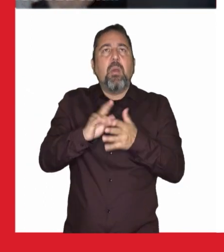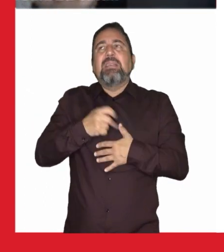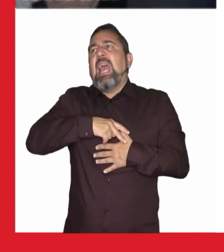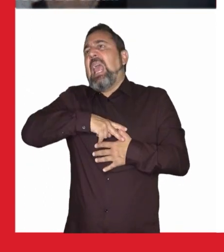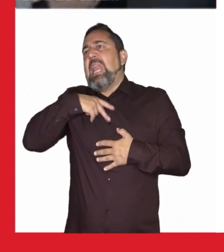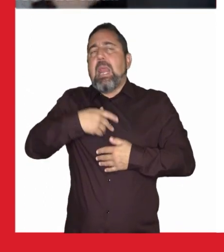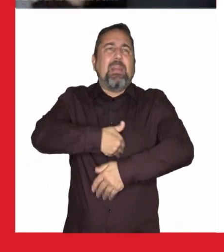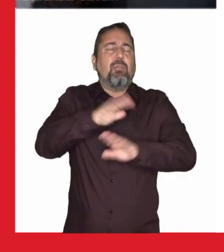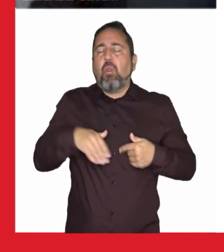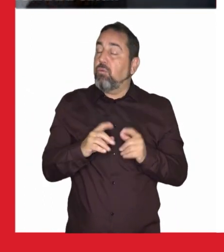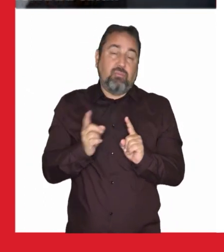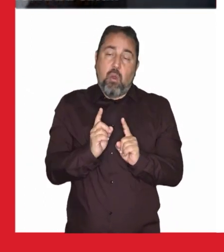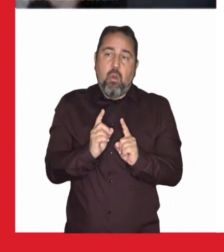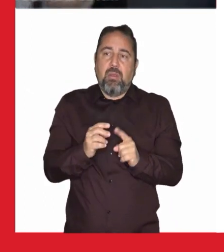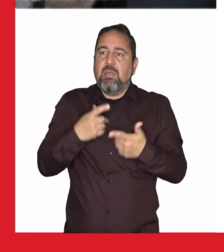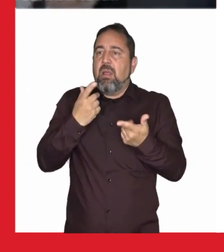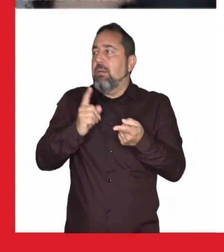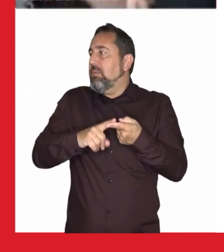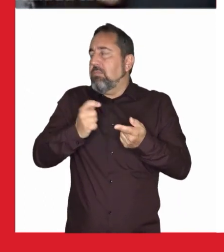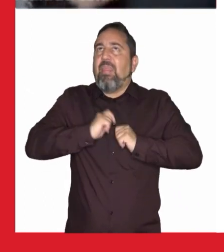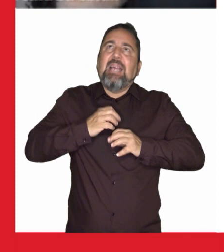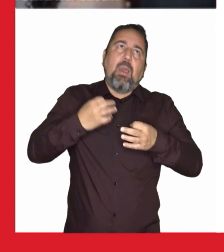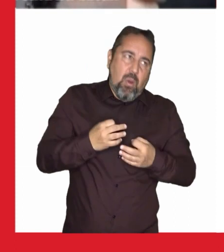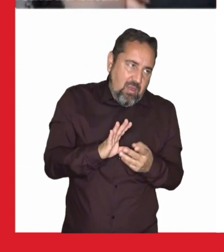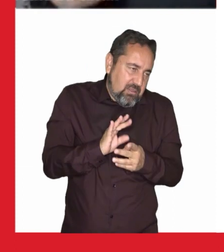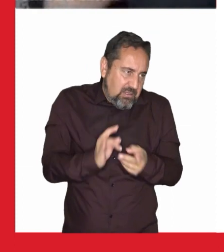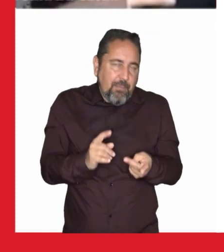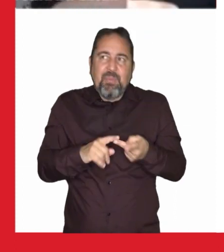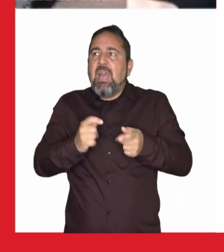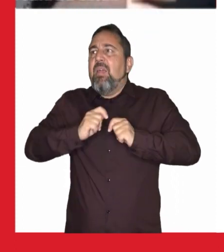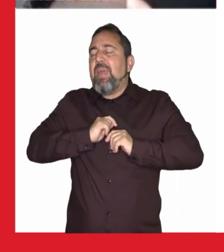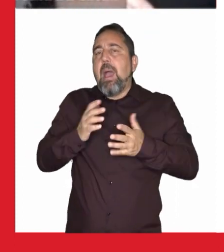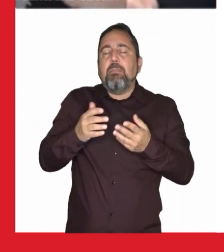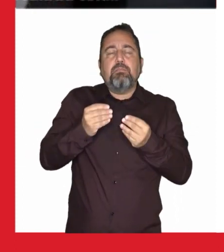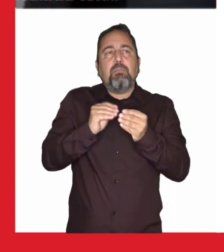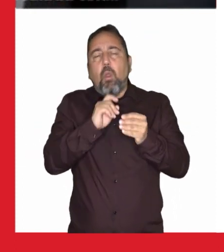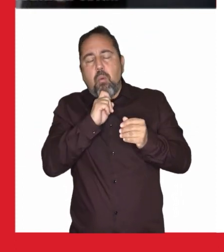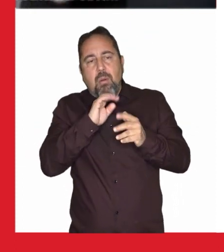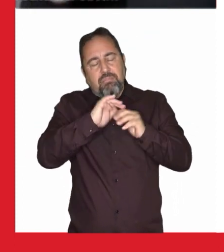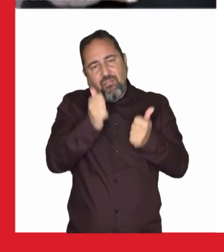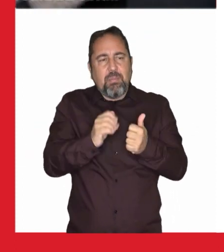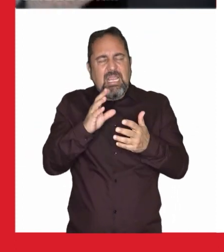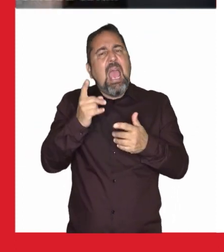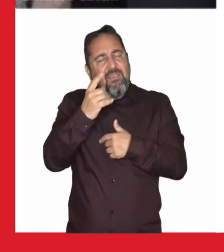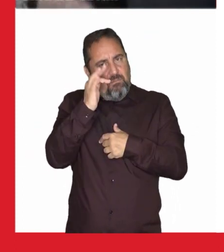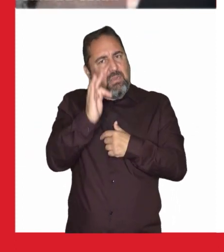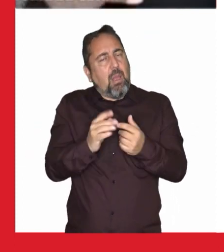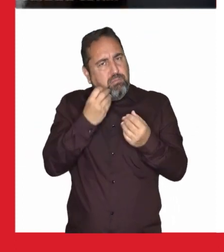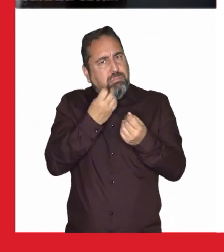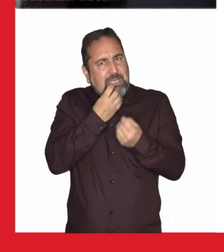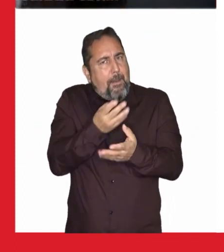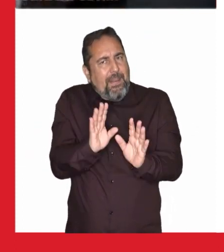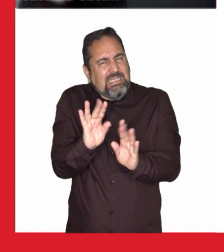unicidad de cada negocio, de que no vayáis a cosas estandarizadas. Las cosas estandarizadas nos dan seguridad, nos permiten reproducir muy